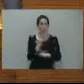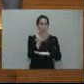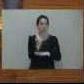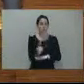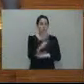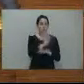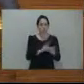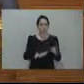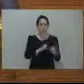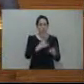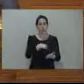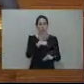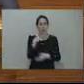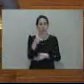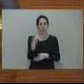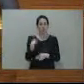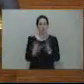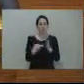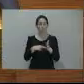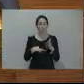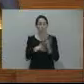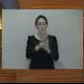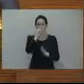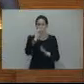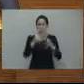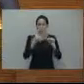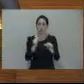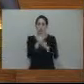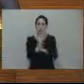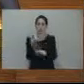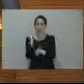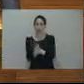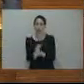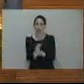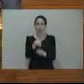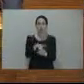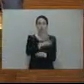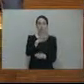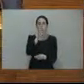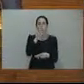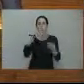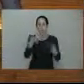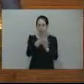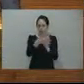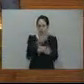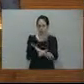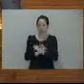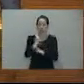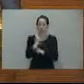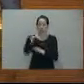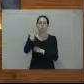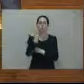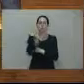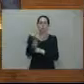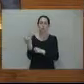de Presidencia sobre el proyecto de ley del Principado de Asturias de juego y apuestas. En primer lugar, lo que habría que decir es que esta es